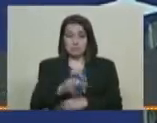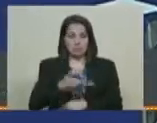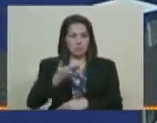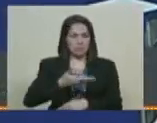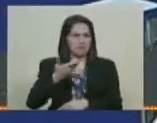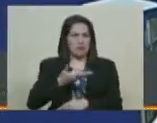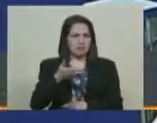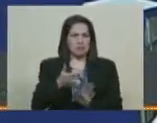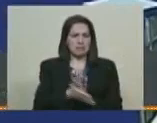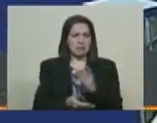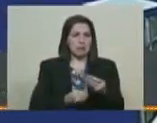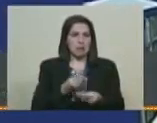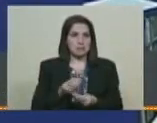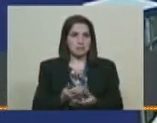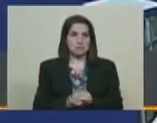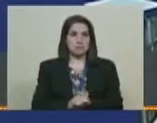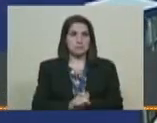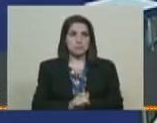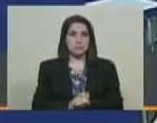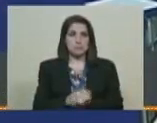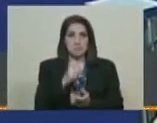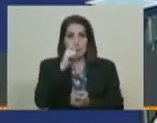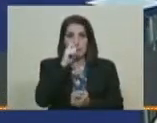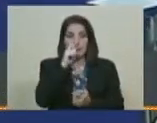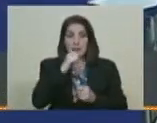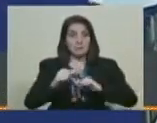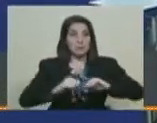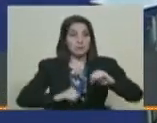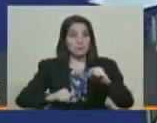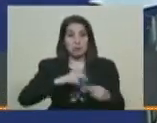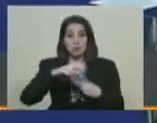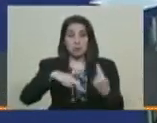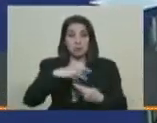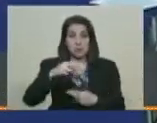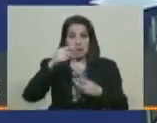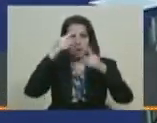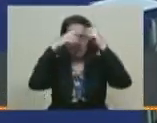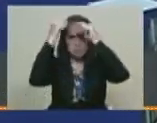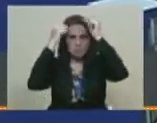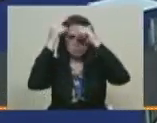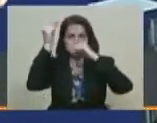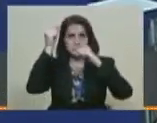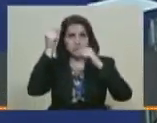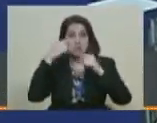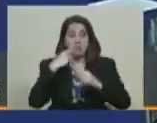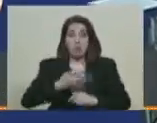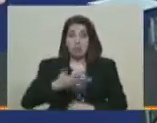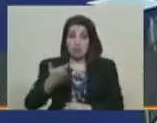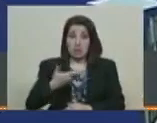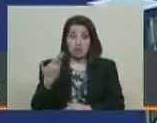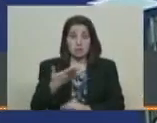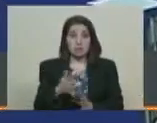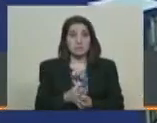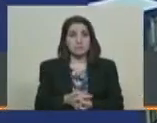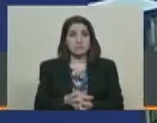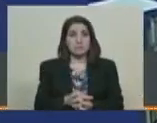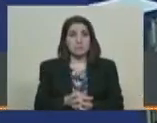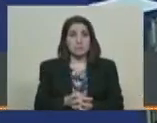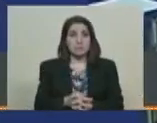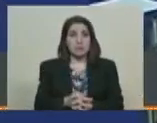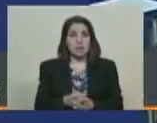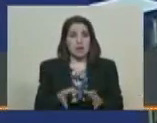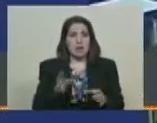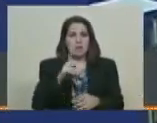importantísimo. El Movimiento Revolucionario Tupamaro cumple un papel importantísimo. El Partido Comunista